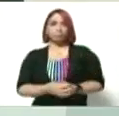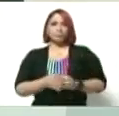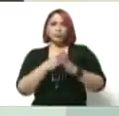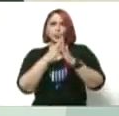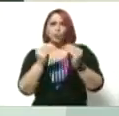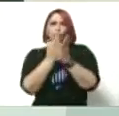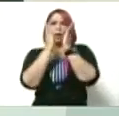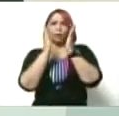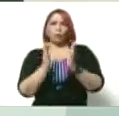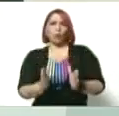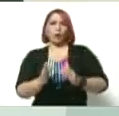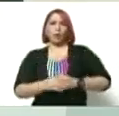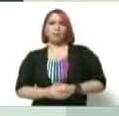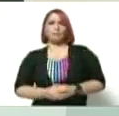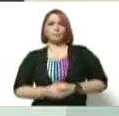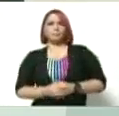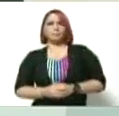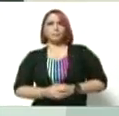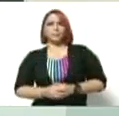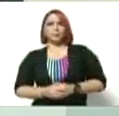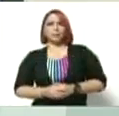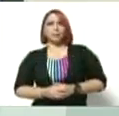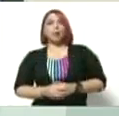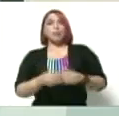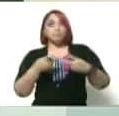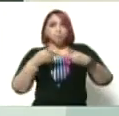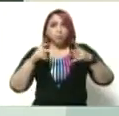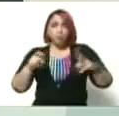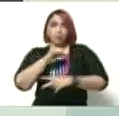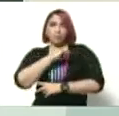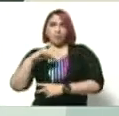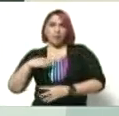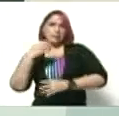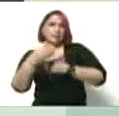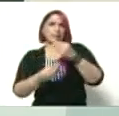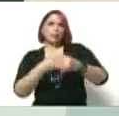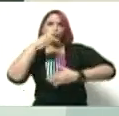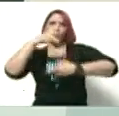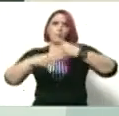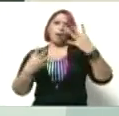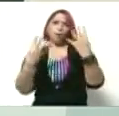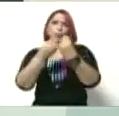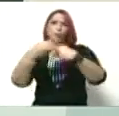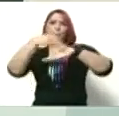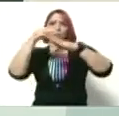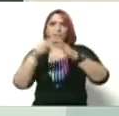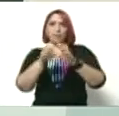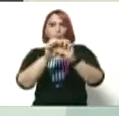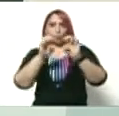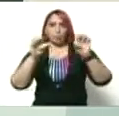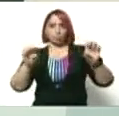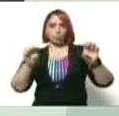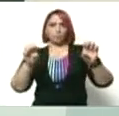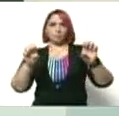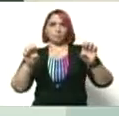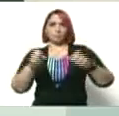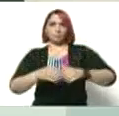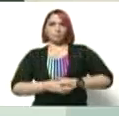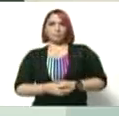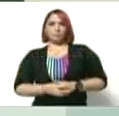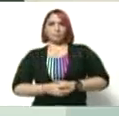primarias secundarias públicas y privadas que hacéis un blanco del ministerio educación permite la educación con la